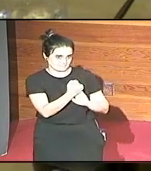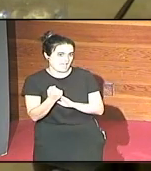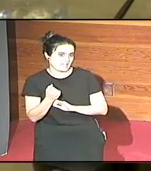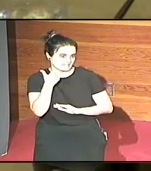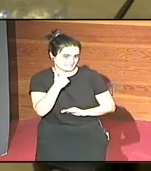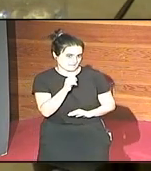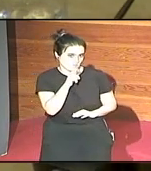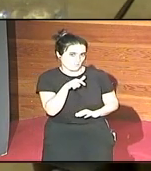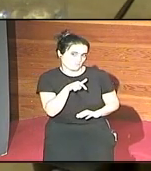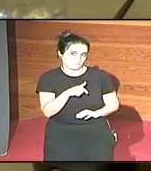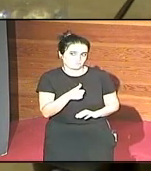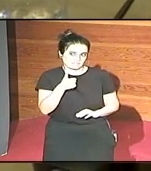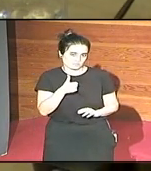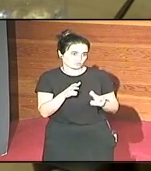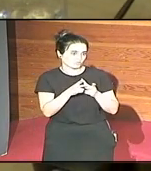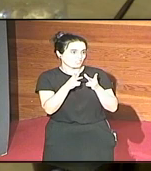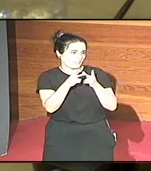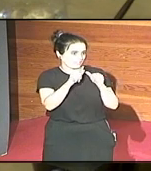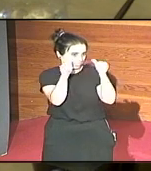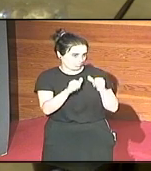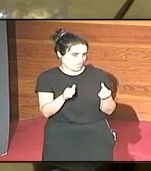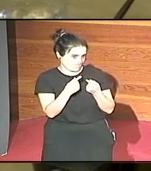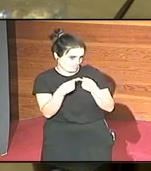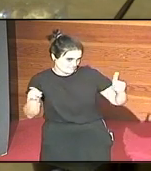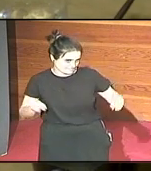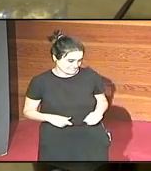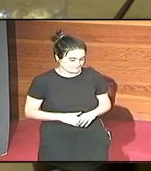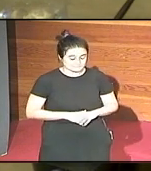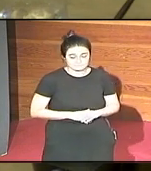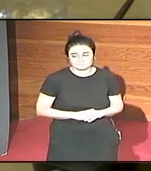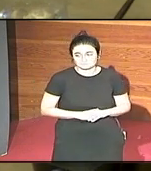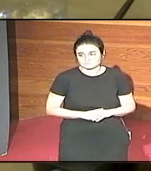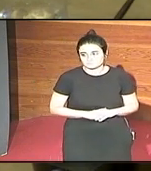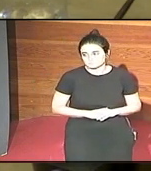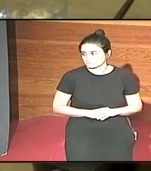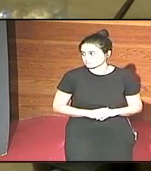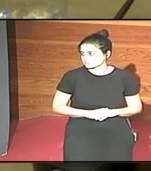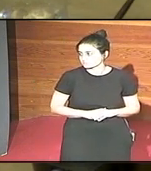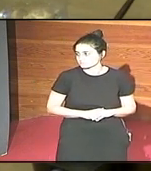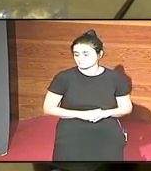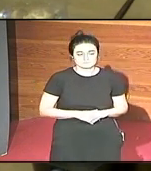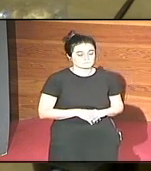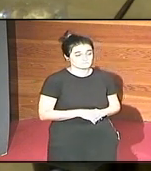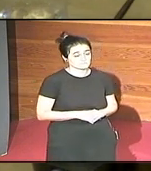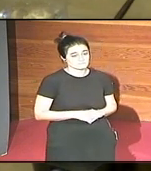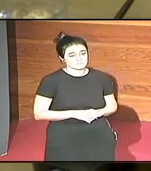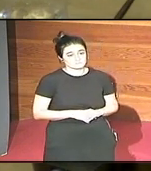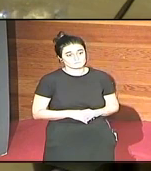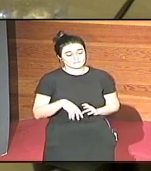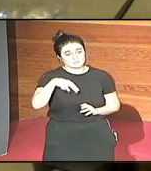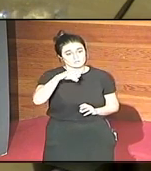otro paradigma de sociedad. Y el Nord Stream 2, no efectivamente,